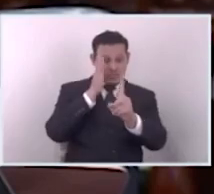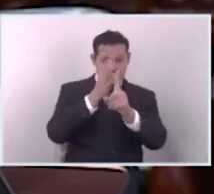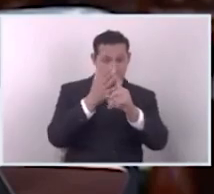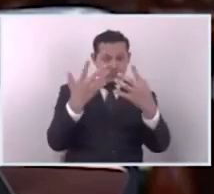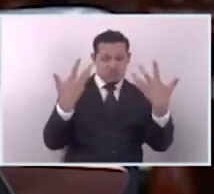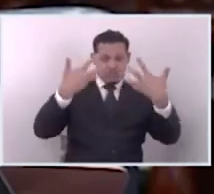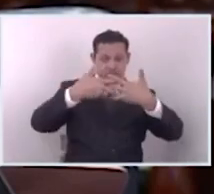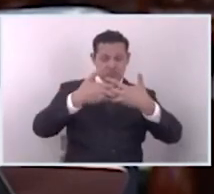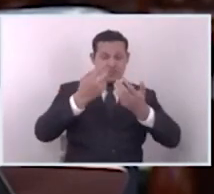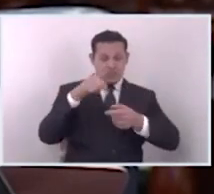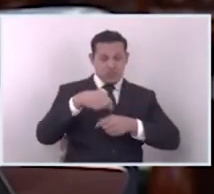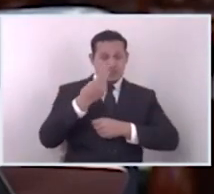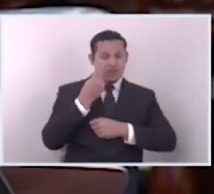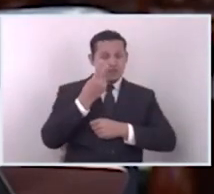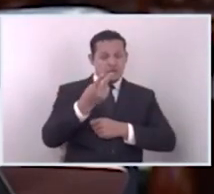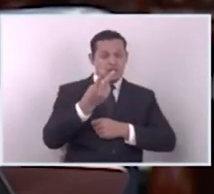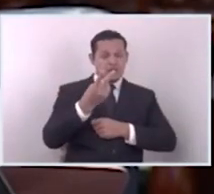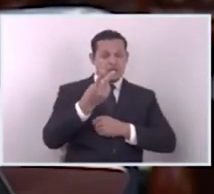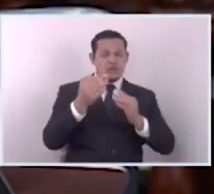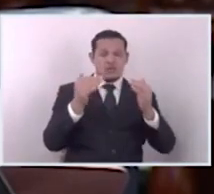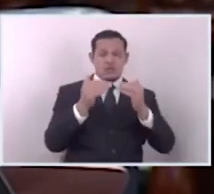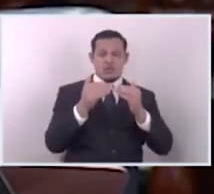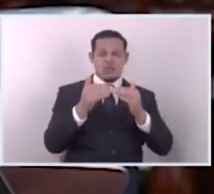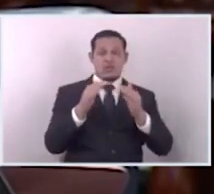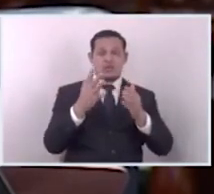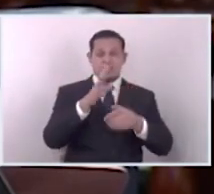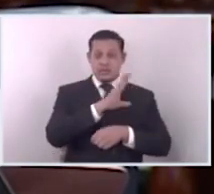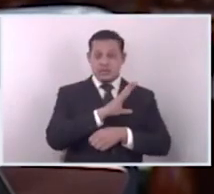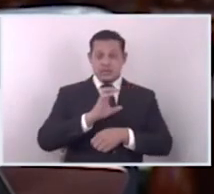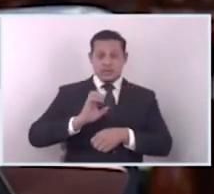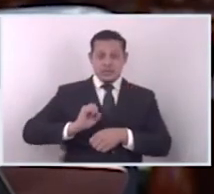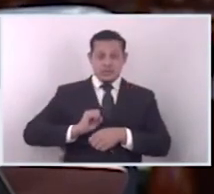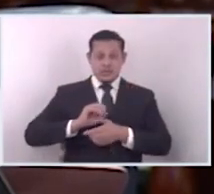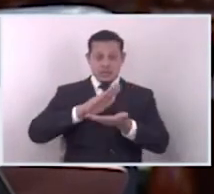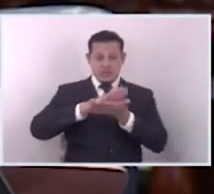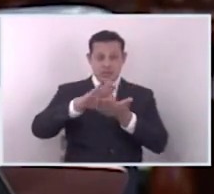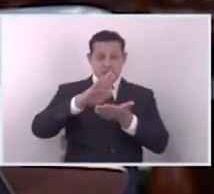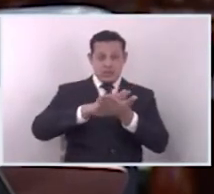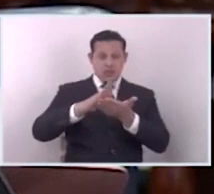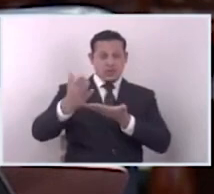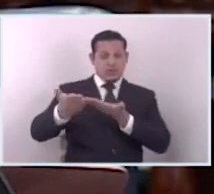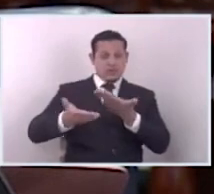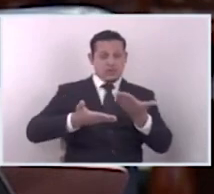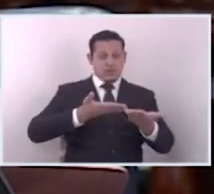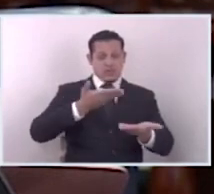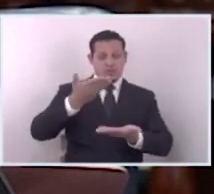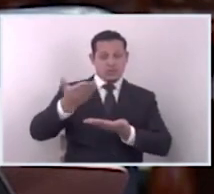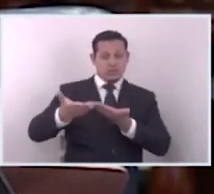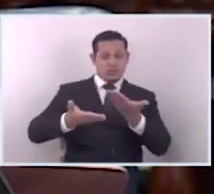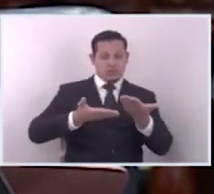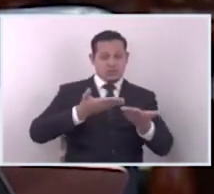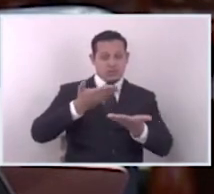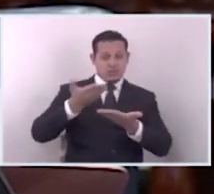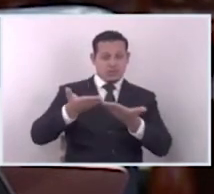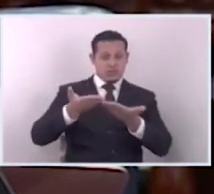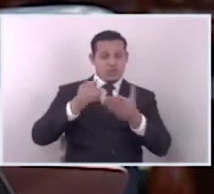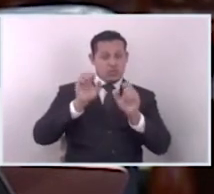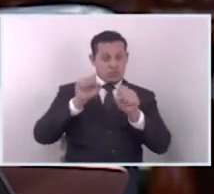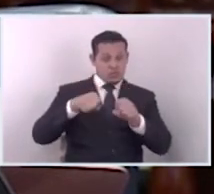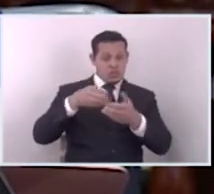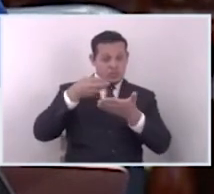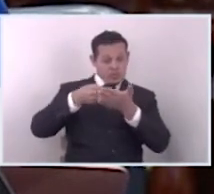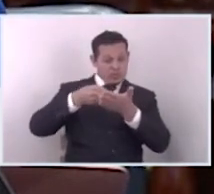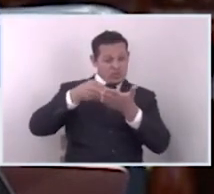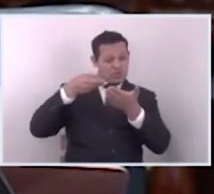lo que estamos viendo Es más bien que El Salvador va a comprar servicios que nos podrán